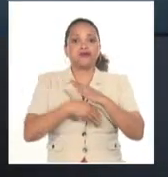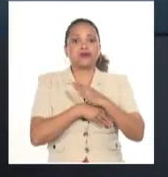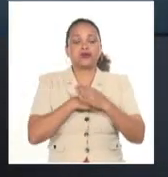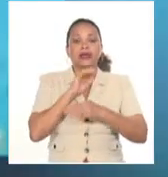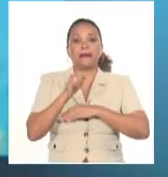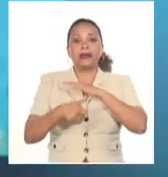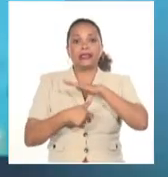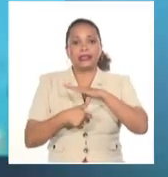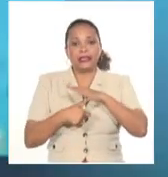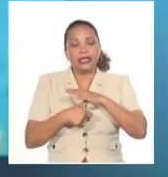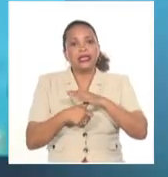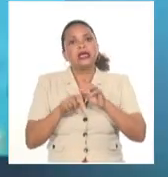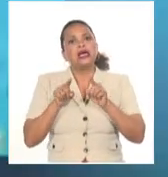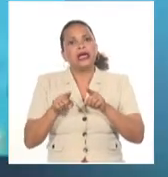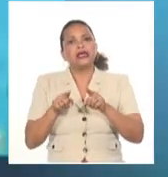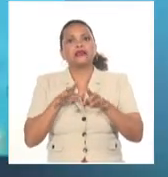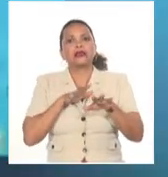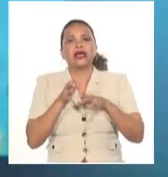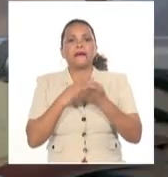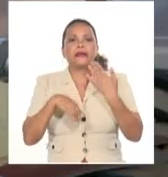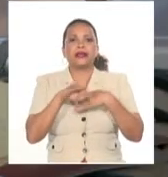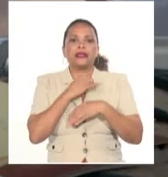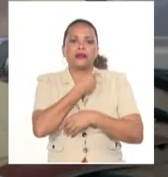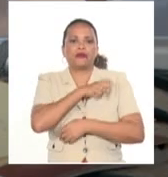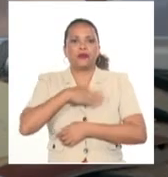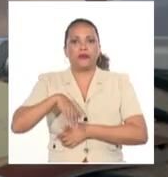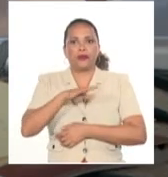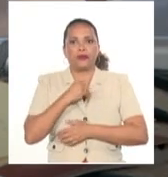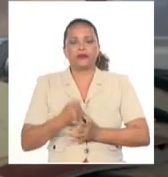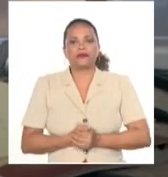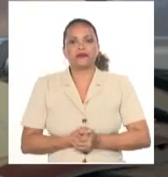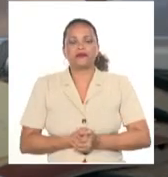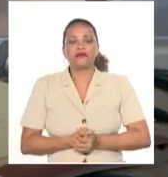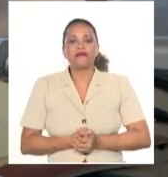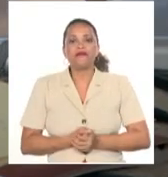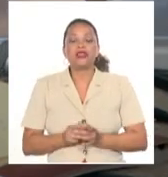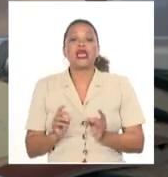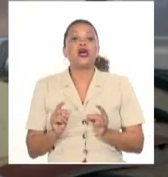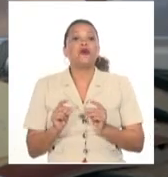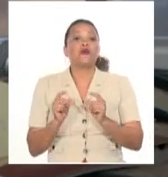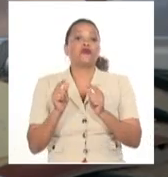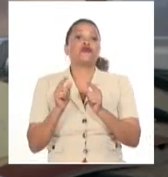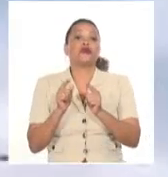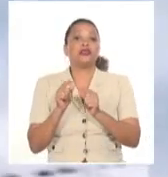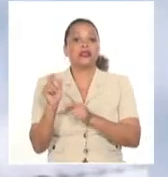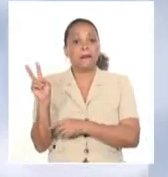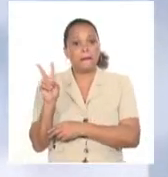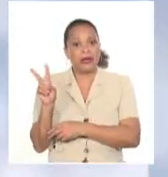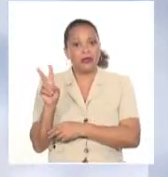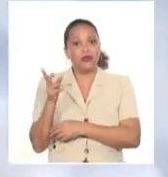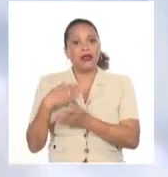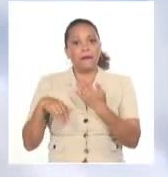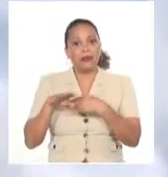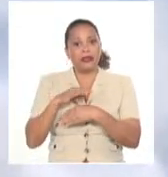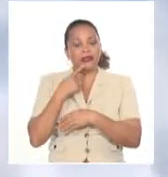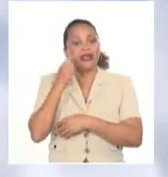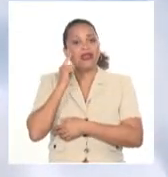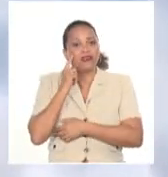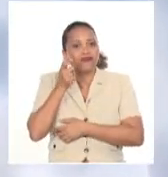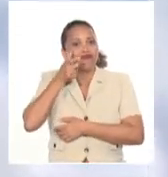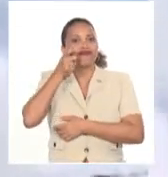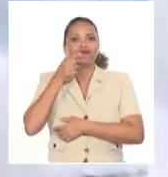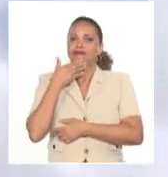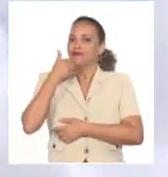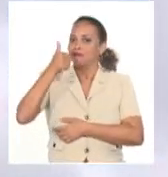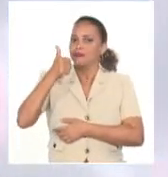acción oportuna y férrea del Ministerio Público. Afortunadamente, Venezuela tiene un Ministerio Público impecable que